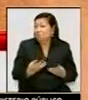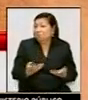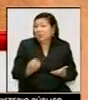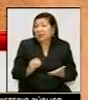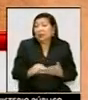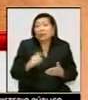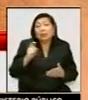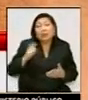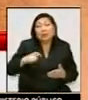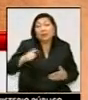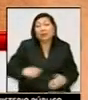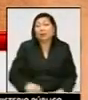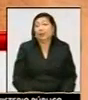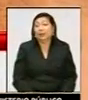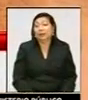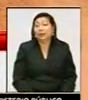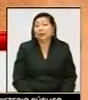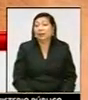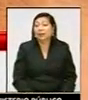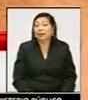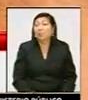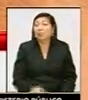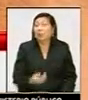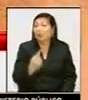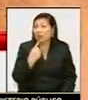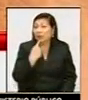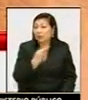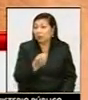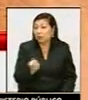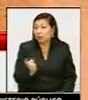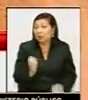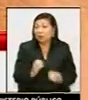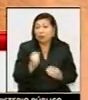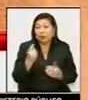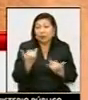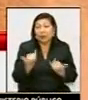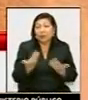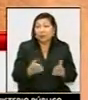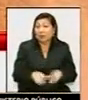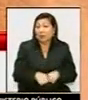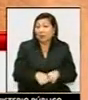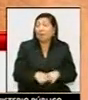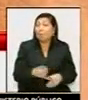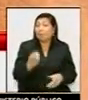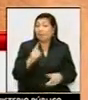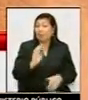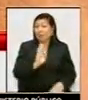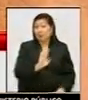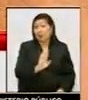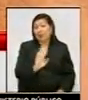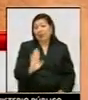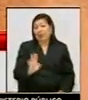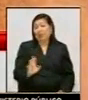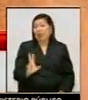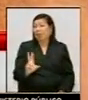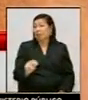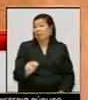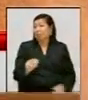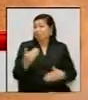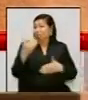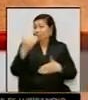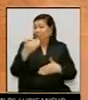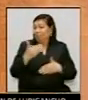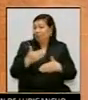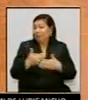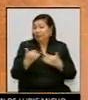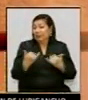es necesario, señor presidente, invocaría su espíritu y comprensión, y a la vez está en la facultad suya no ceñirse